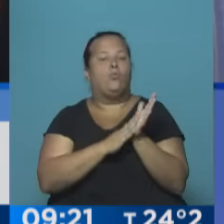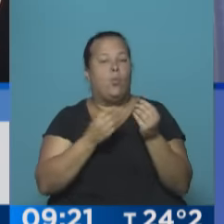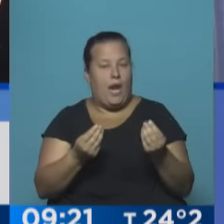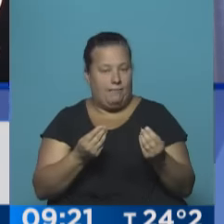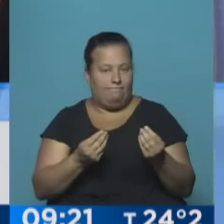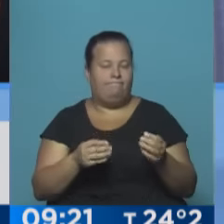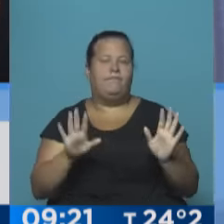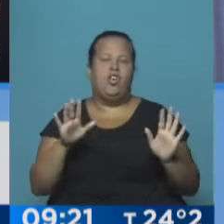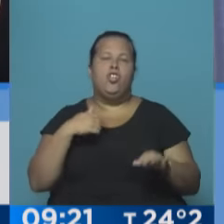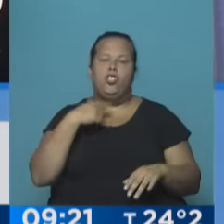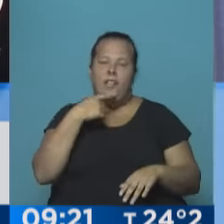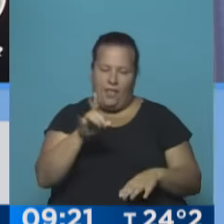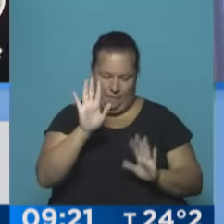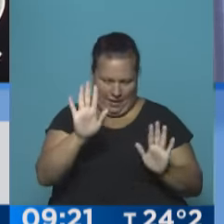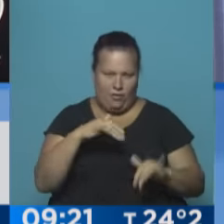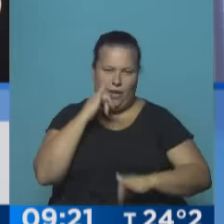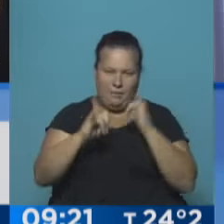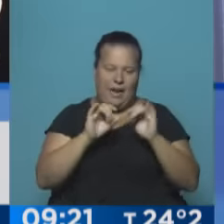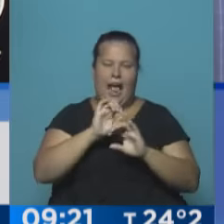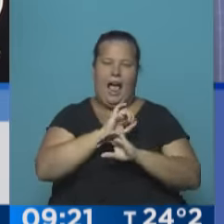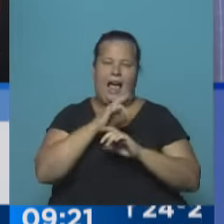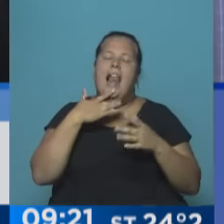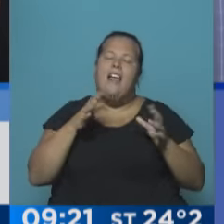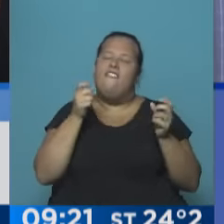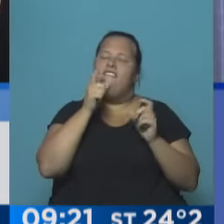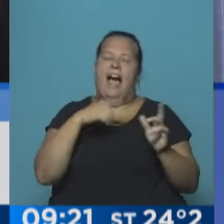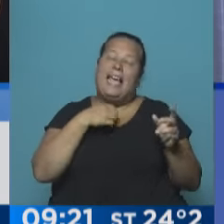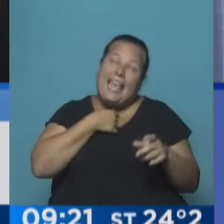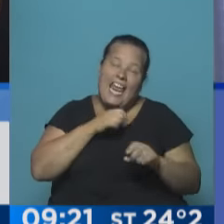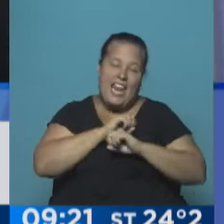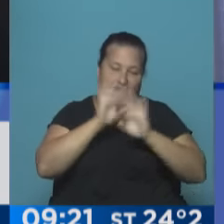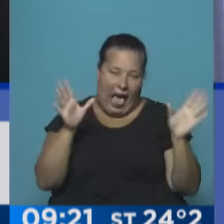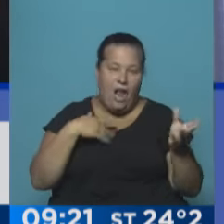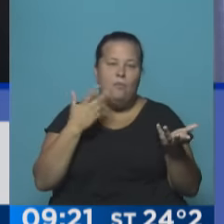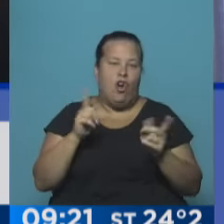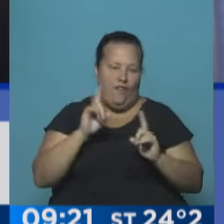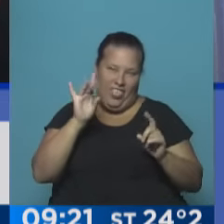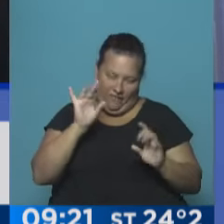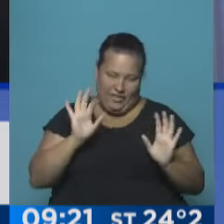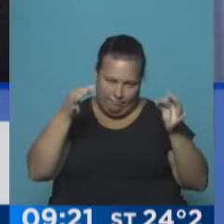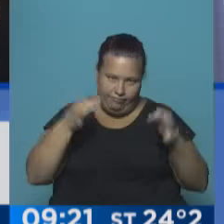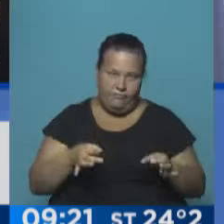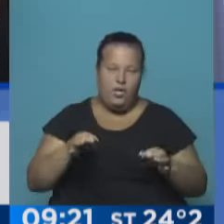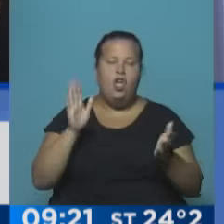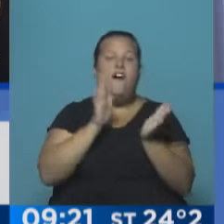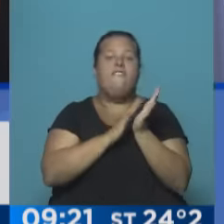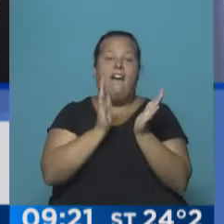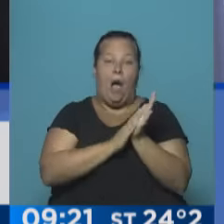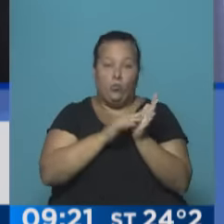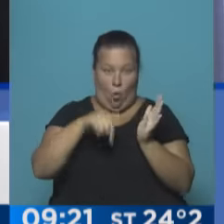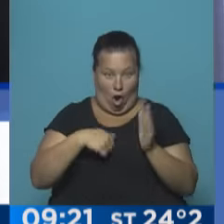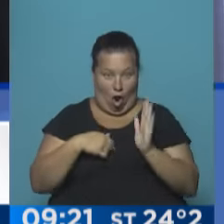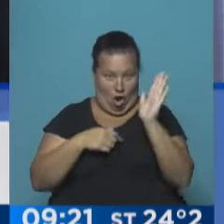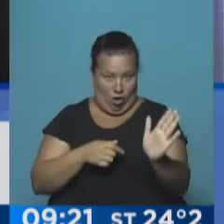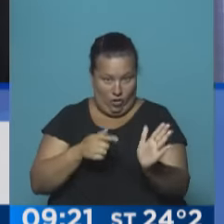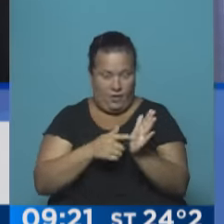Sí yo dig la factura a ver para hacer sencillo tratar de de hacerlo sencillo Porque no lo es eh sobre la factura que recibís hoy